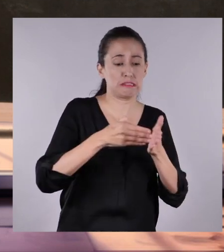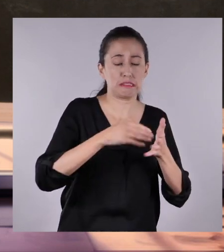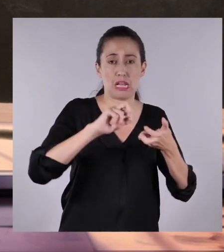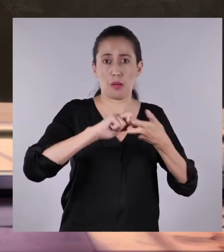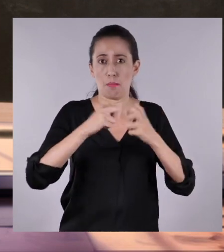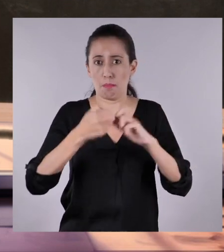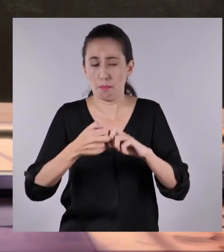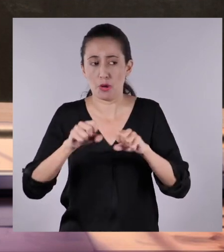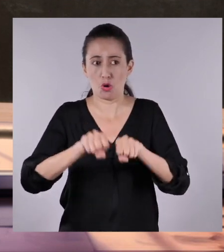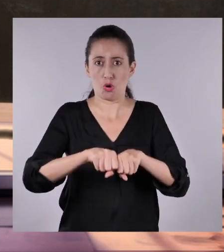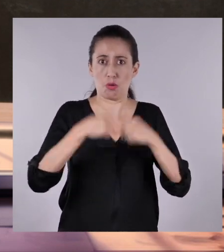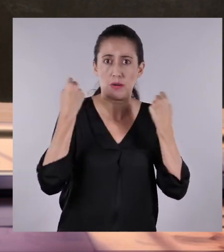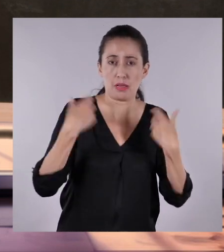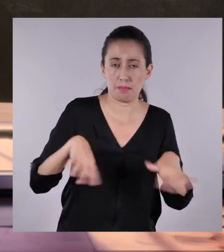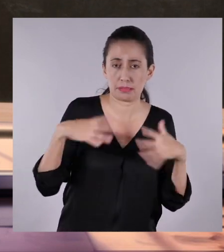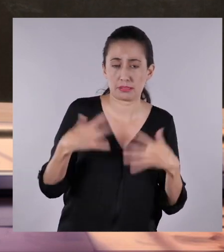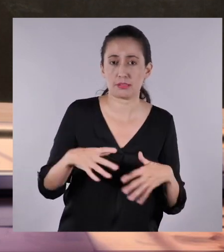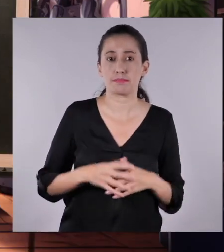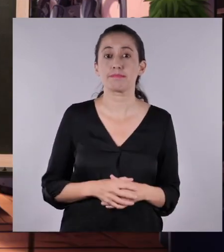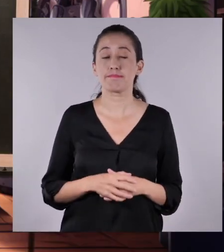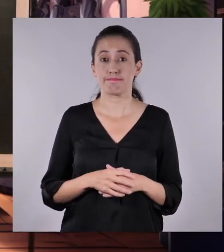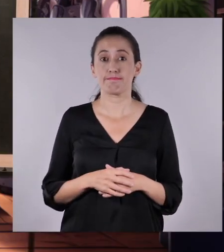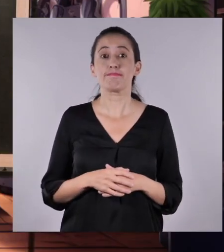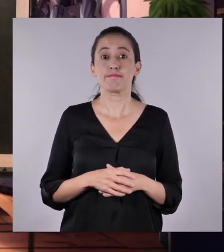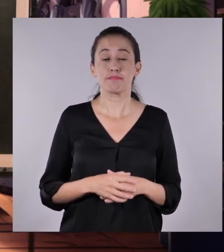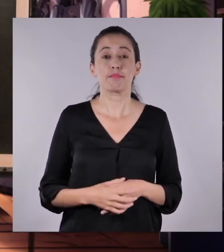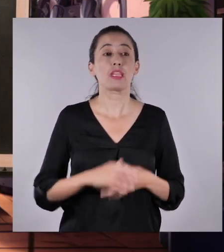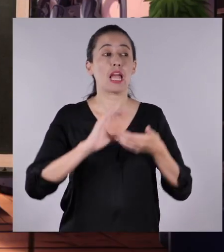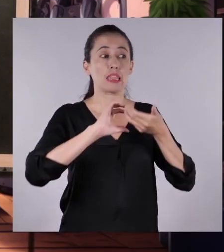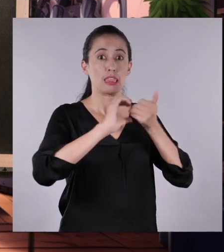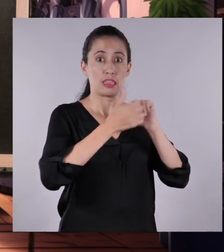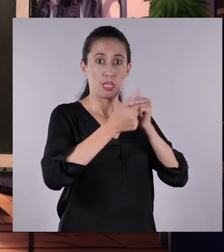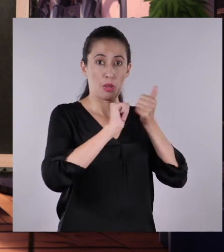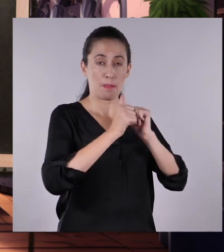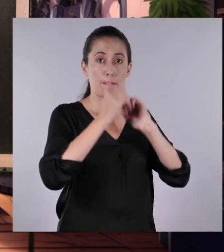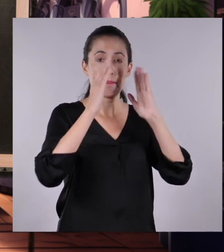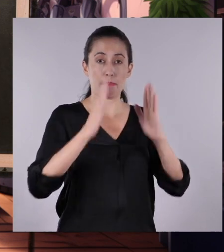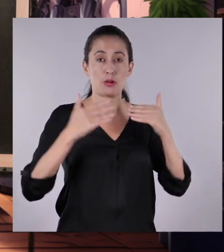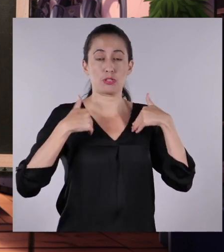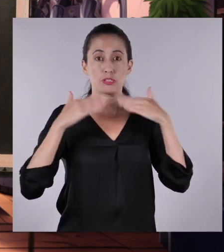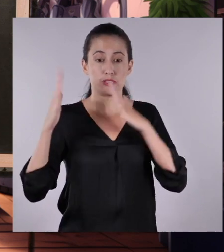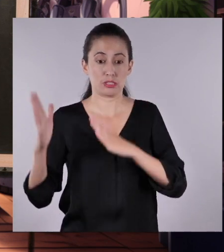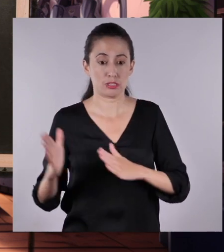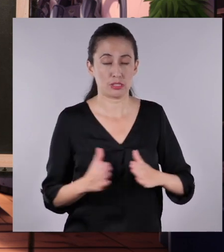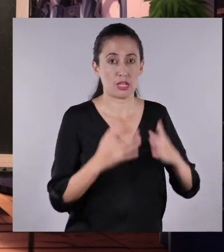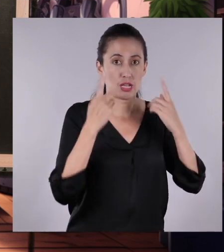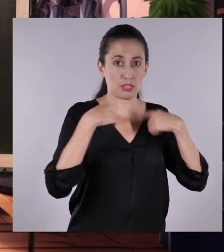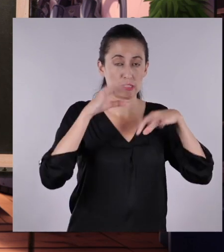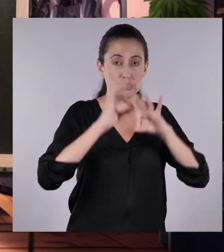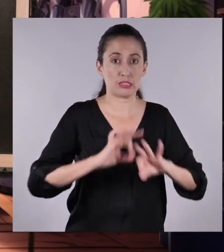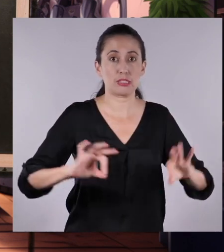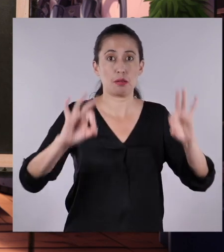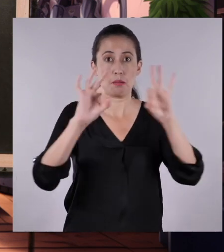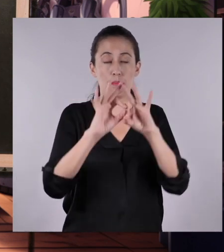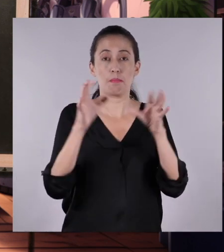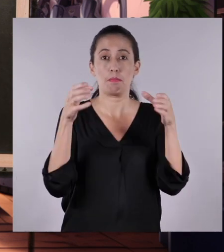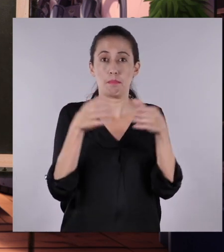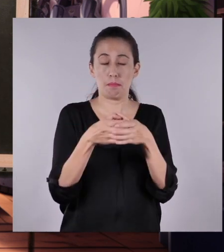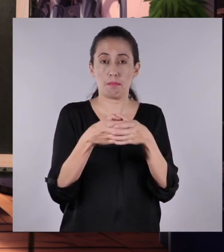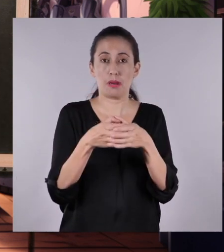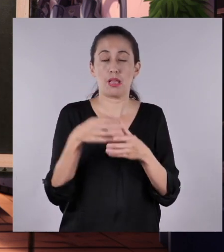enfrentar muchas adversidades para alcanzar sus objetivos. Ajá. Los deportistas tienen sobre todo